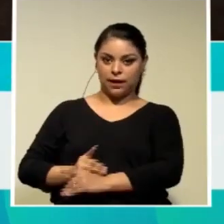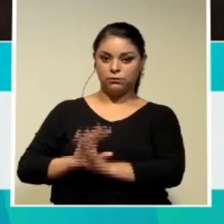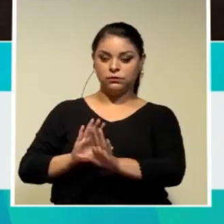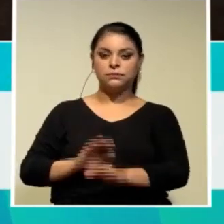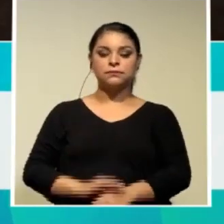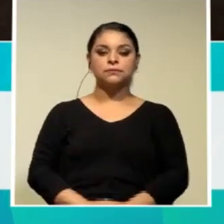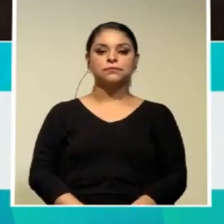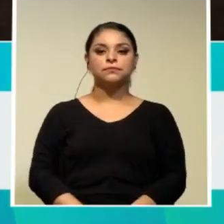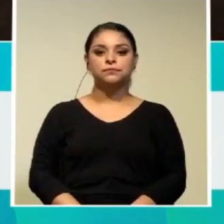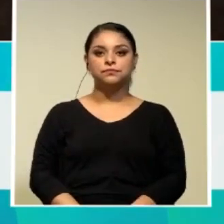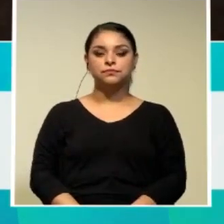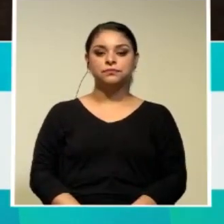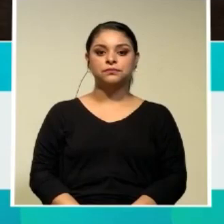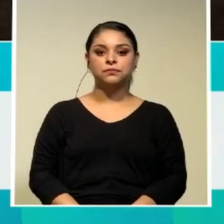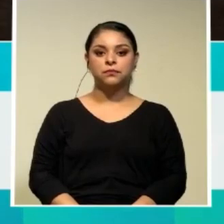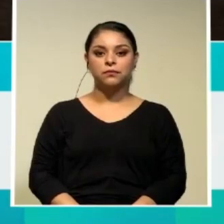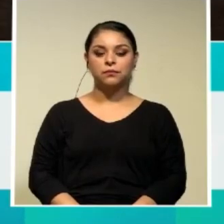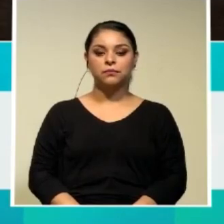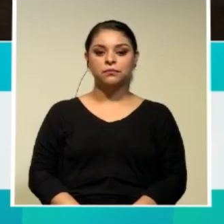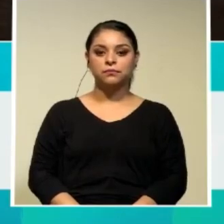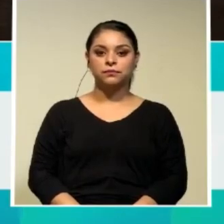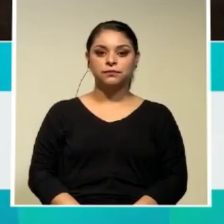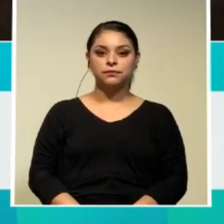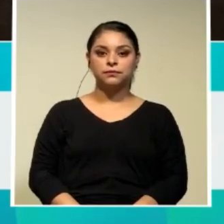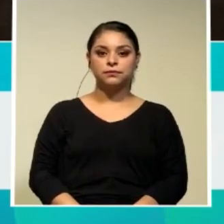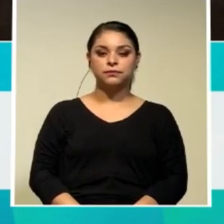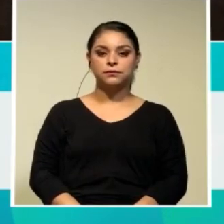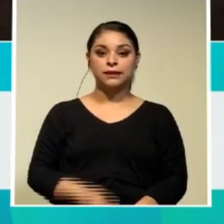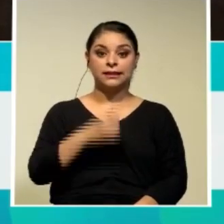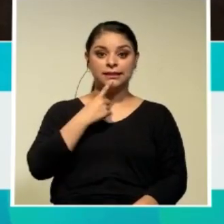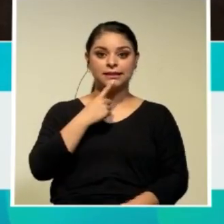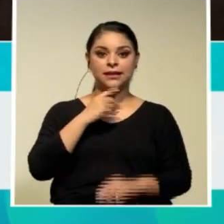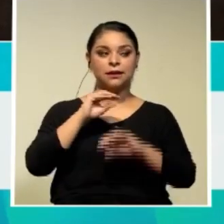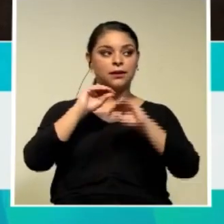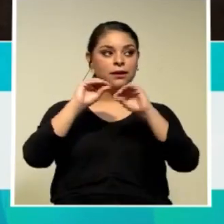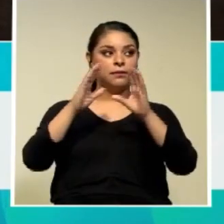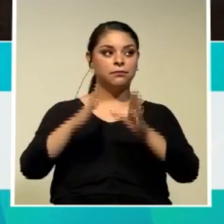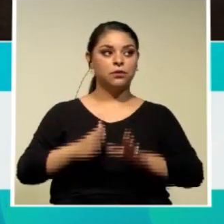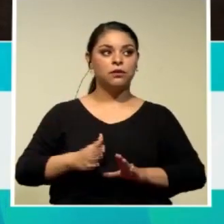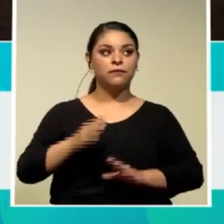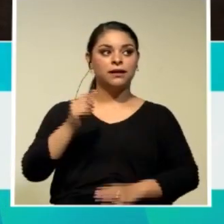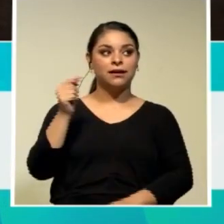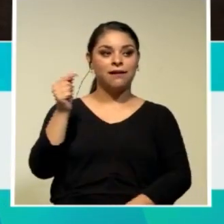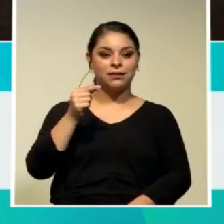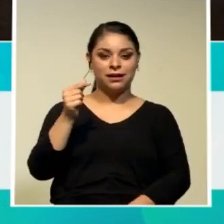¿Los descansos que podemos hacer? Vamos a ver, dice el profe Gabriel. Sea.